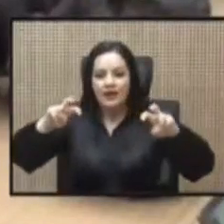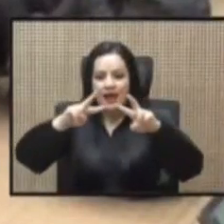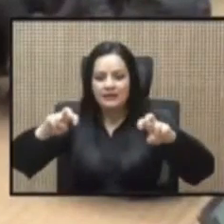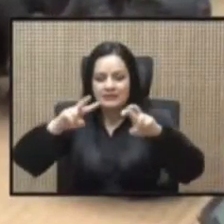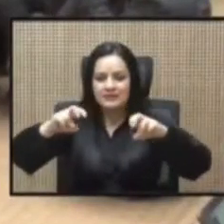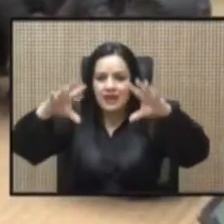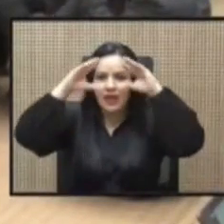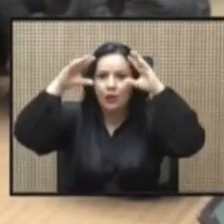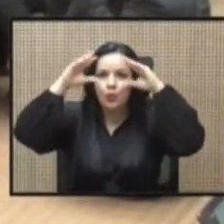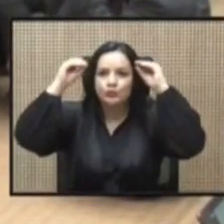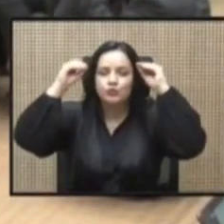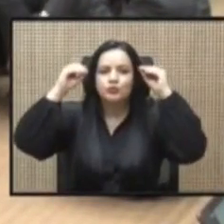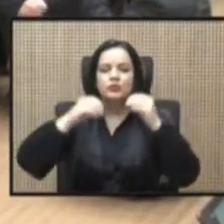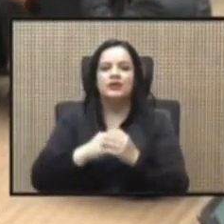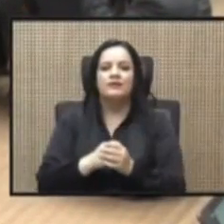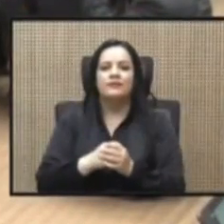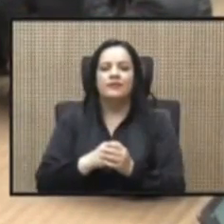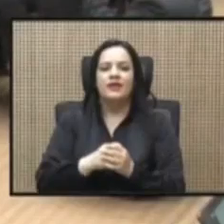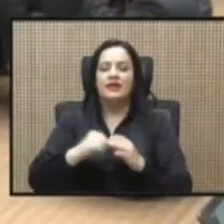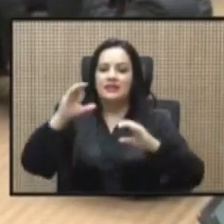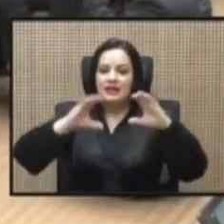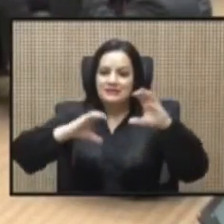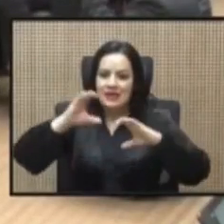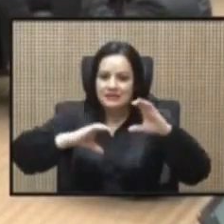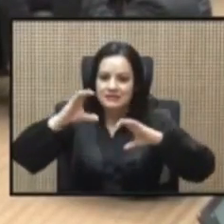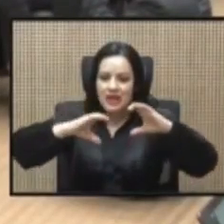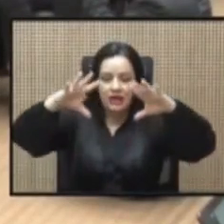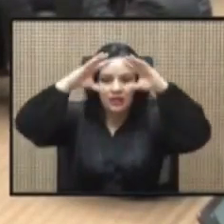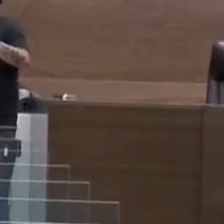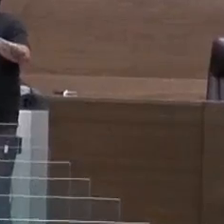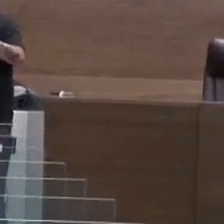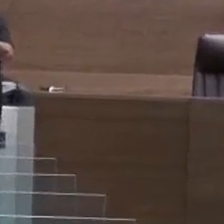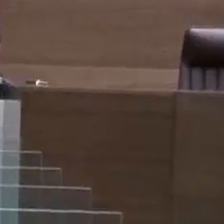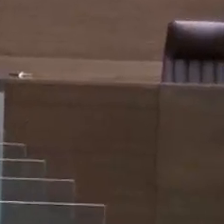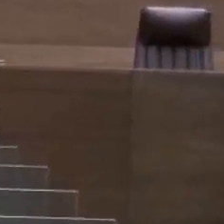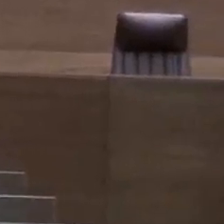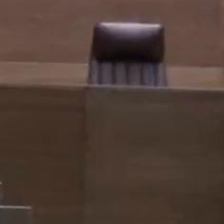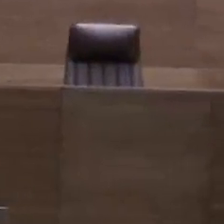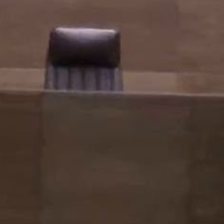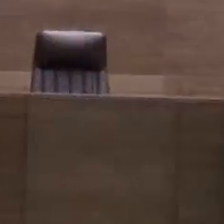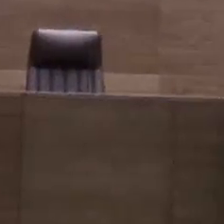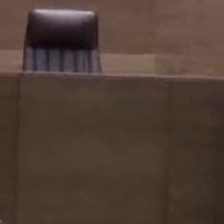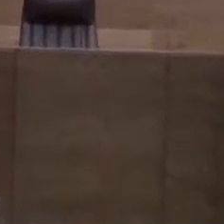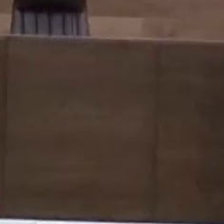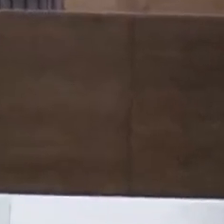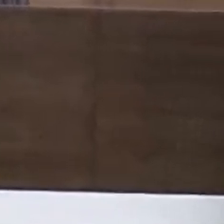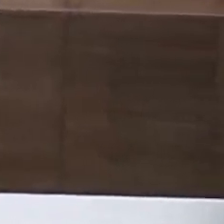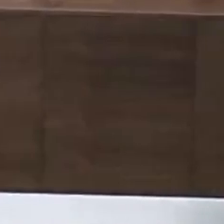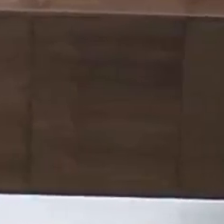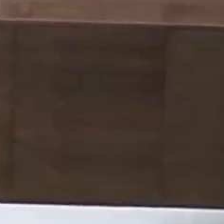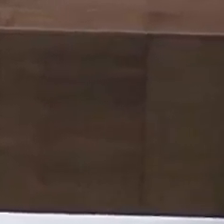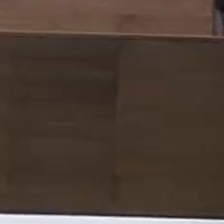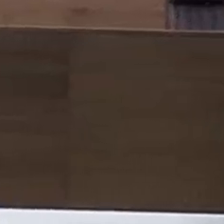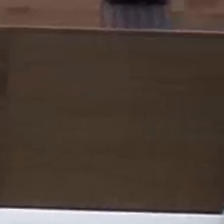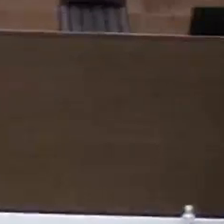unidad presidencial de análisis de datos su paz haya espiado a los ciudadanos en la audiencia que contó con la presencia de la mayoría de diputados